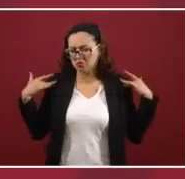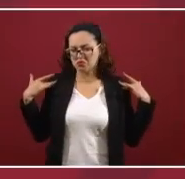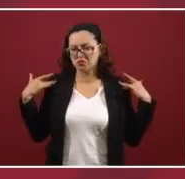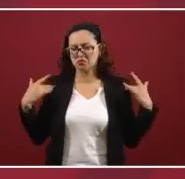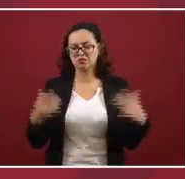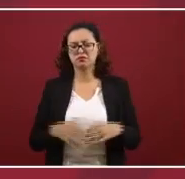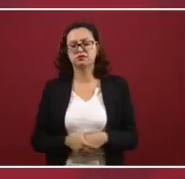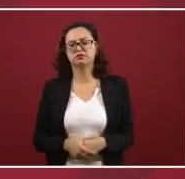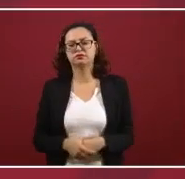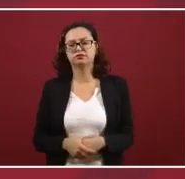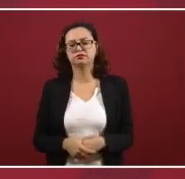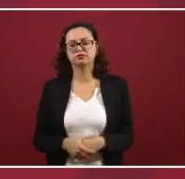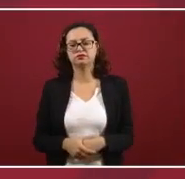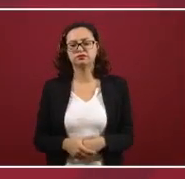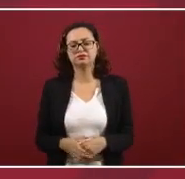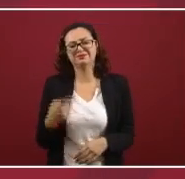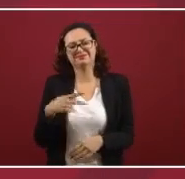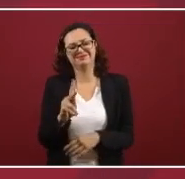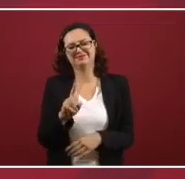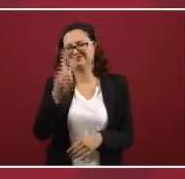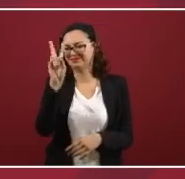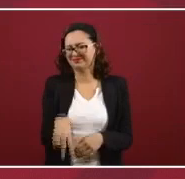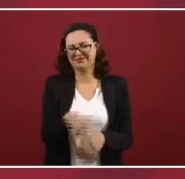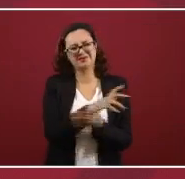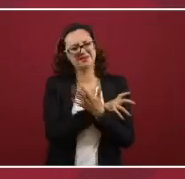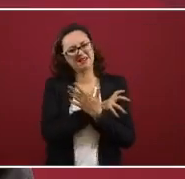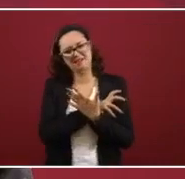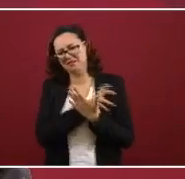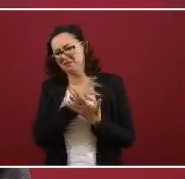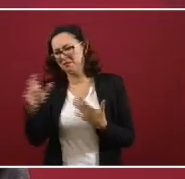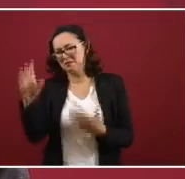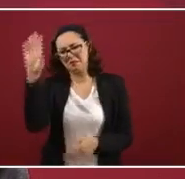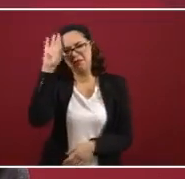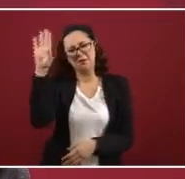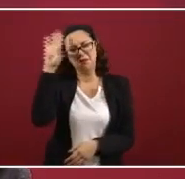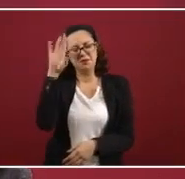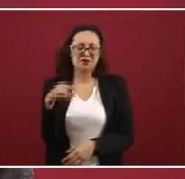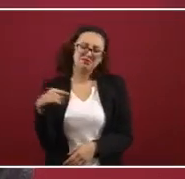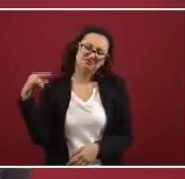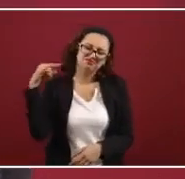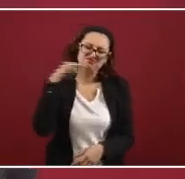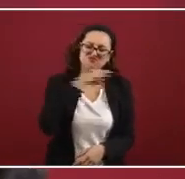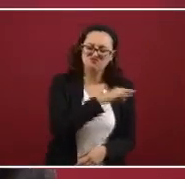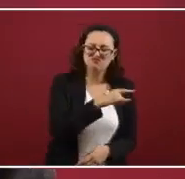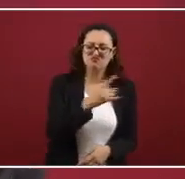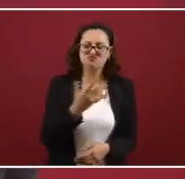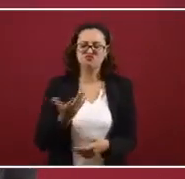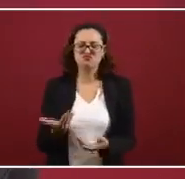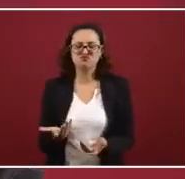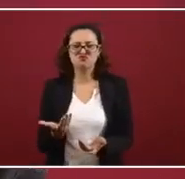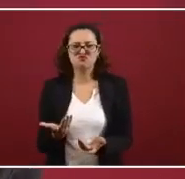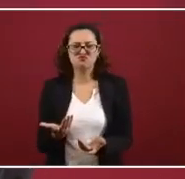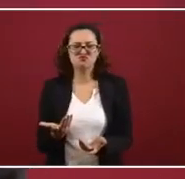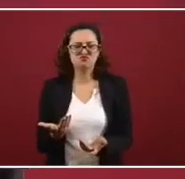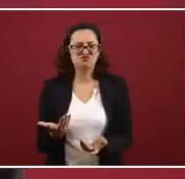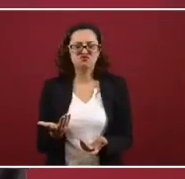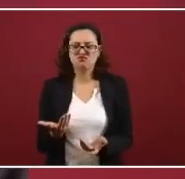el extremo de la hipocresía el ahora estar